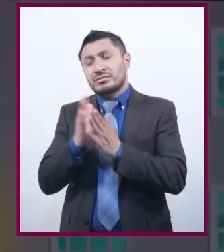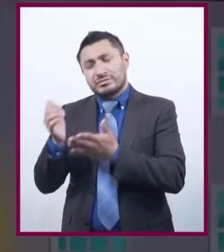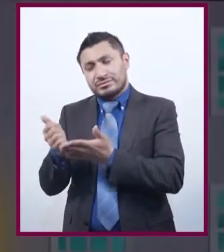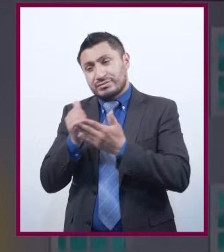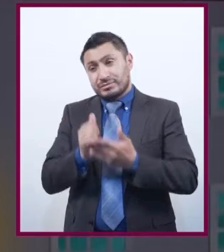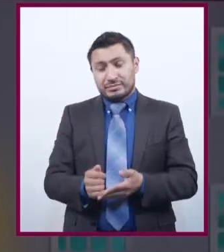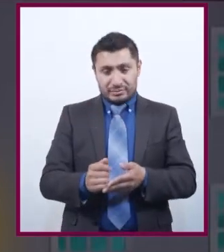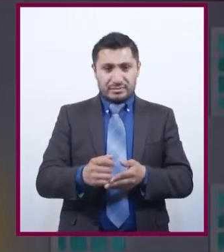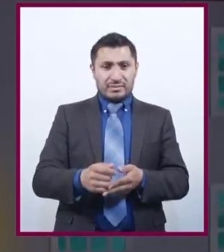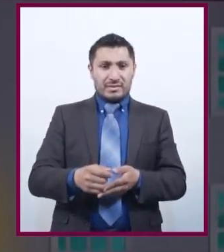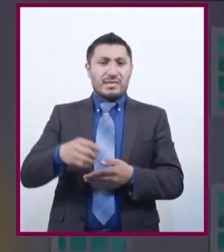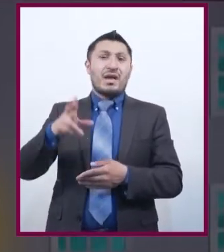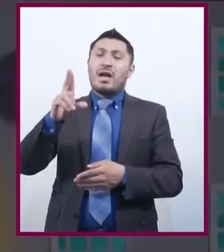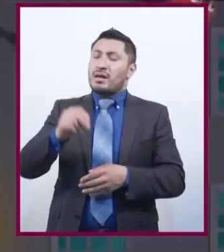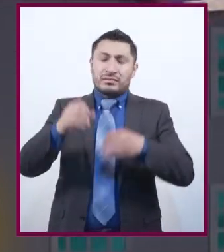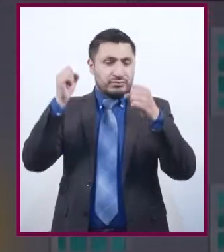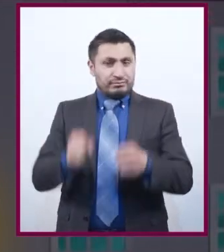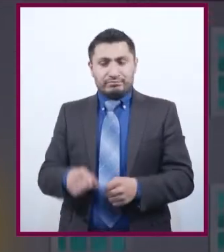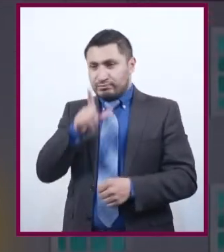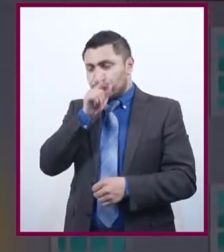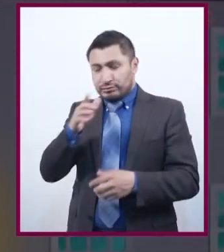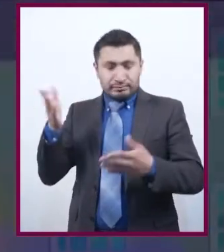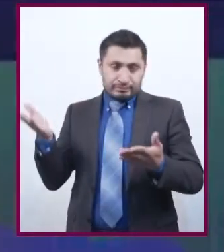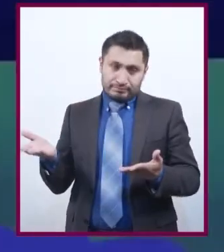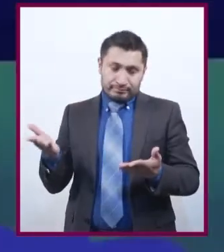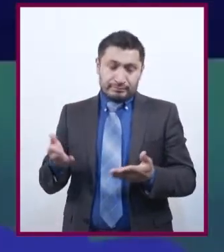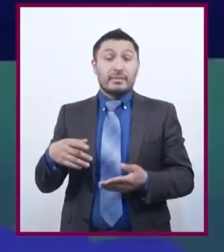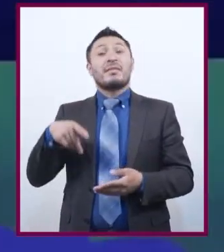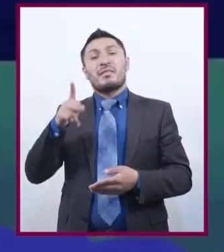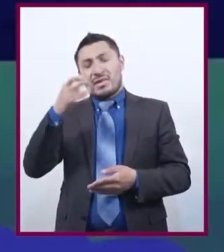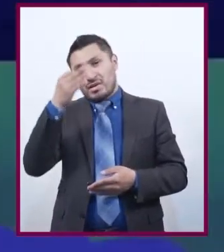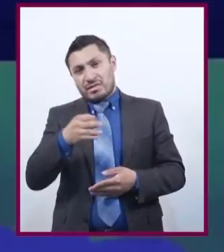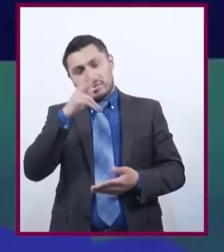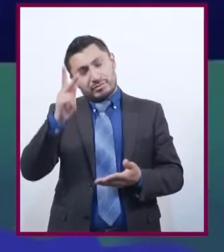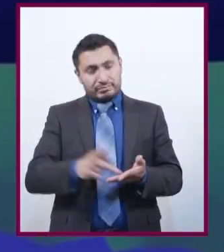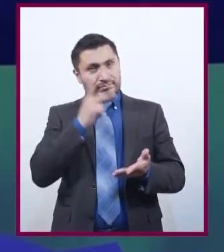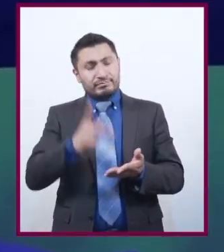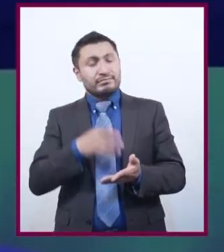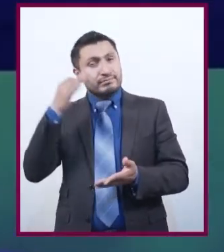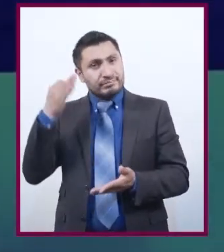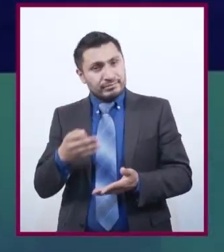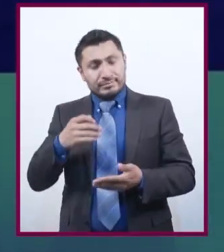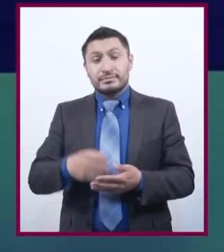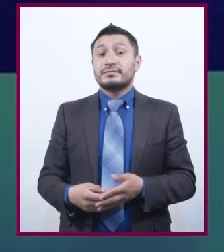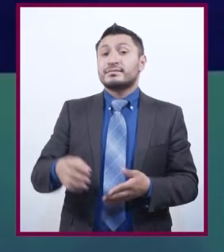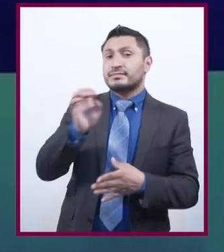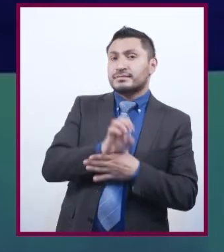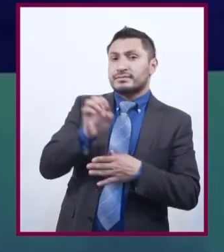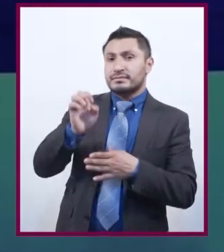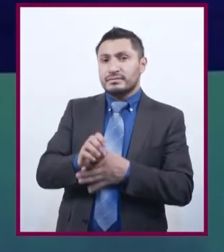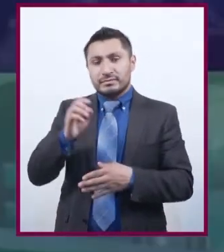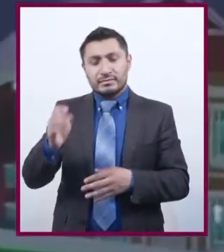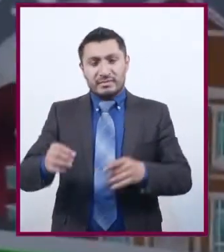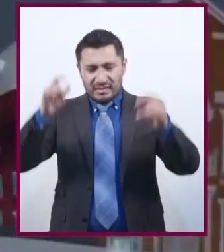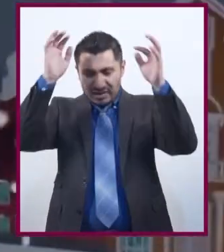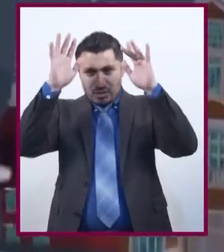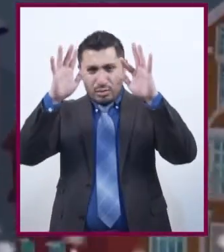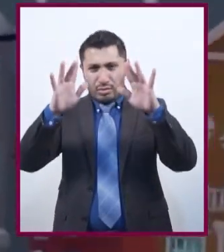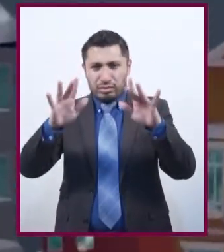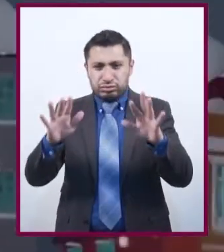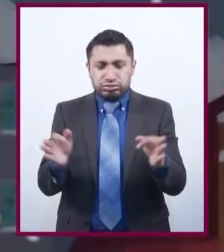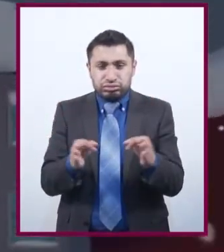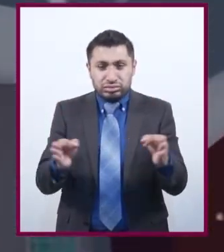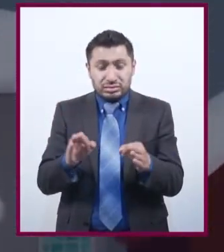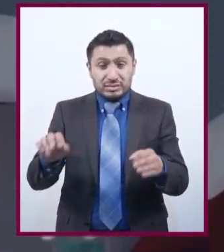le pedía un nuevo favor sin estar del todo convencida la golondrina accedía una y otra vez Entonces